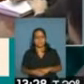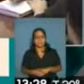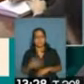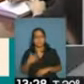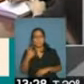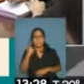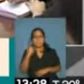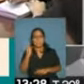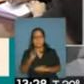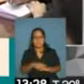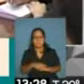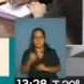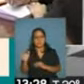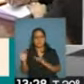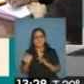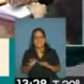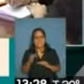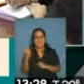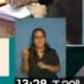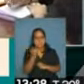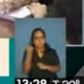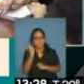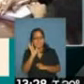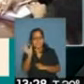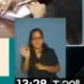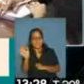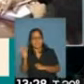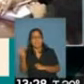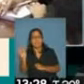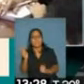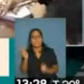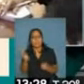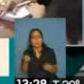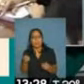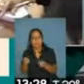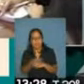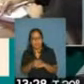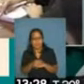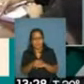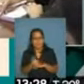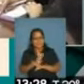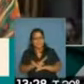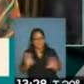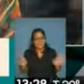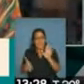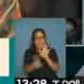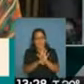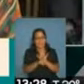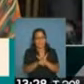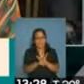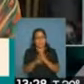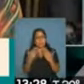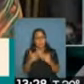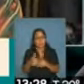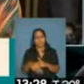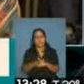llega una de las figuras importantes, digamos, dentro de lo que era el ciclo de intervenciones, ¿ya estaría en condición la ley para ser tratado